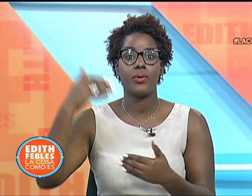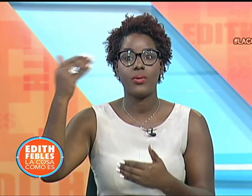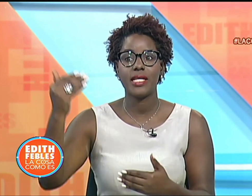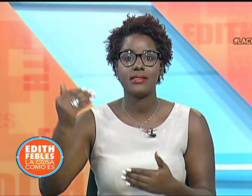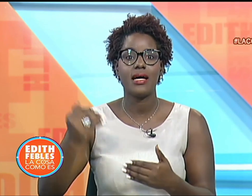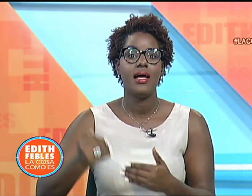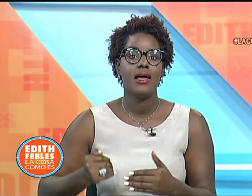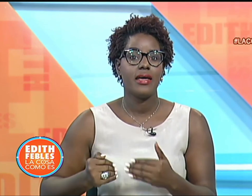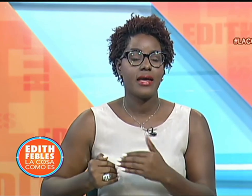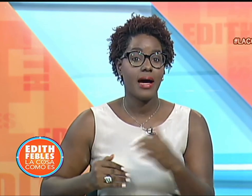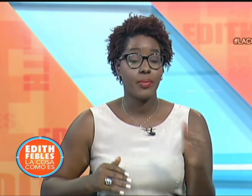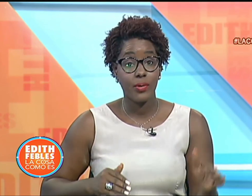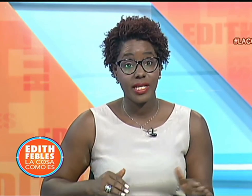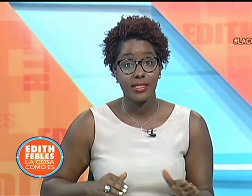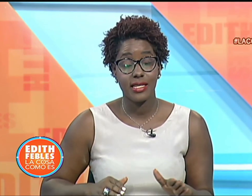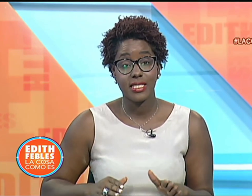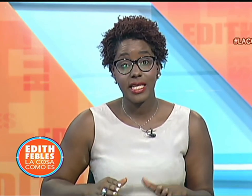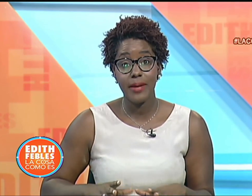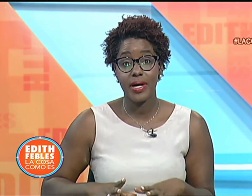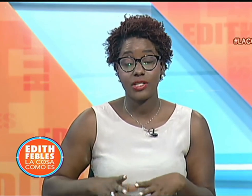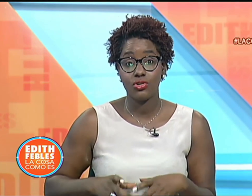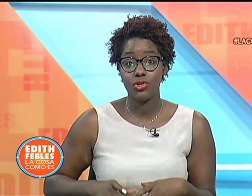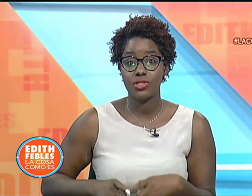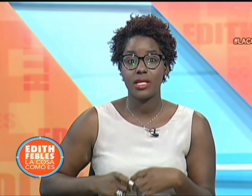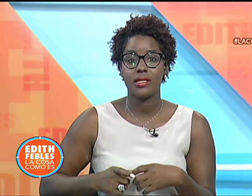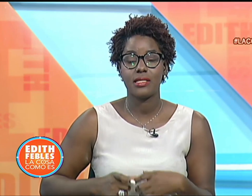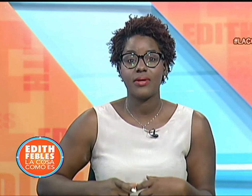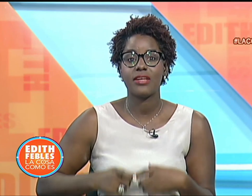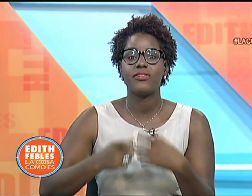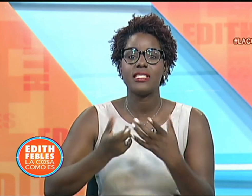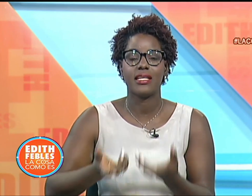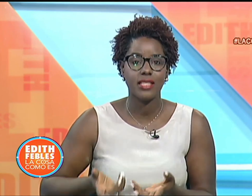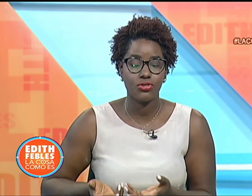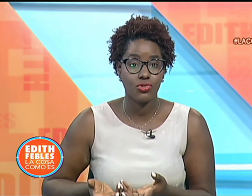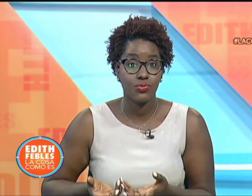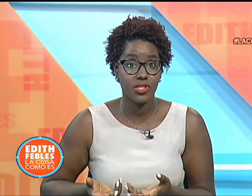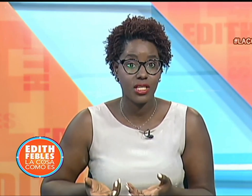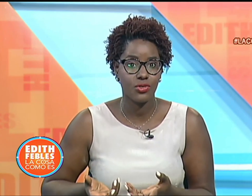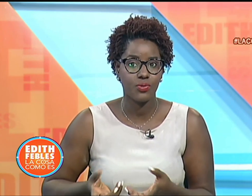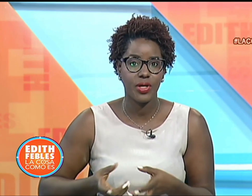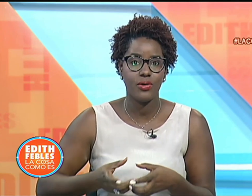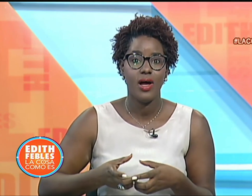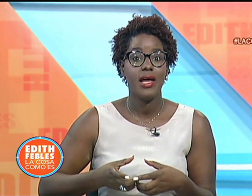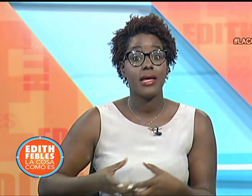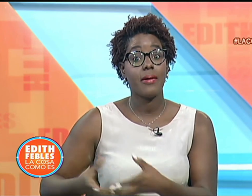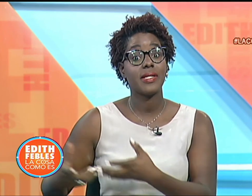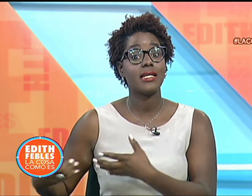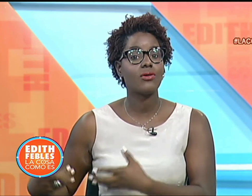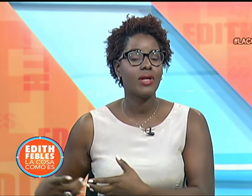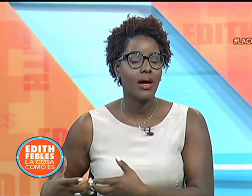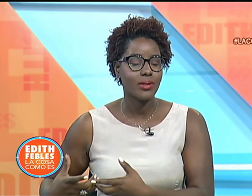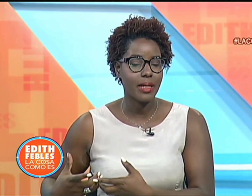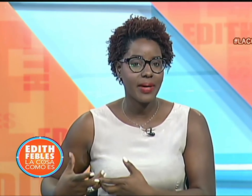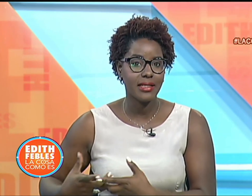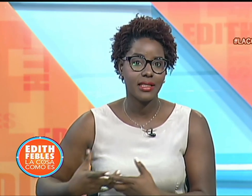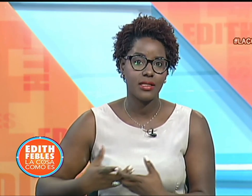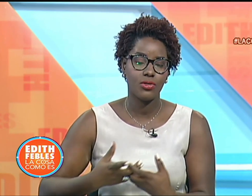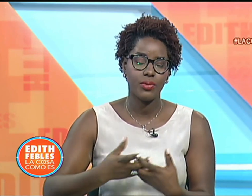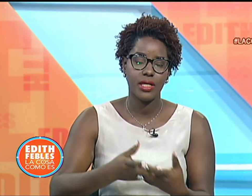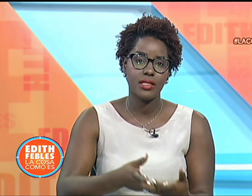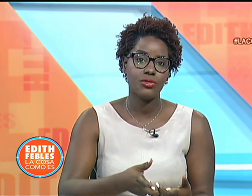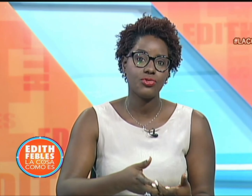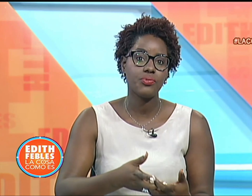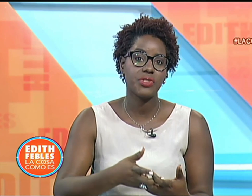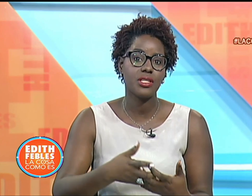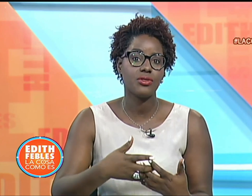de pobreza a pobreza extrema, que son los que se benefician de esos subsidios. Pero, ¿qué va a pasar con la otra parte? Y